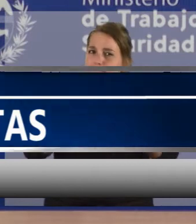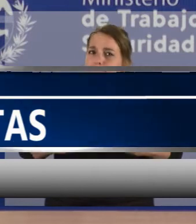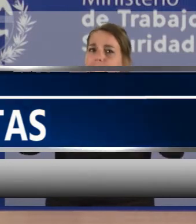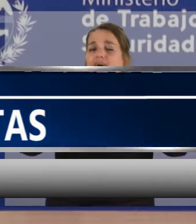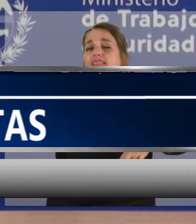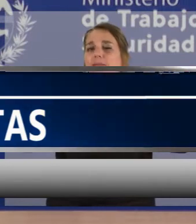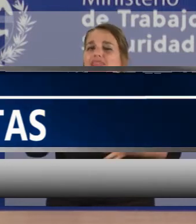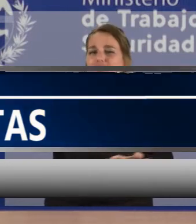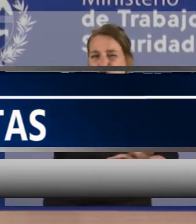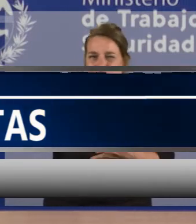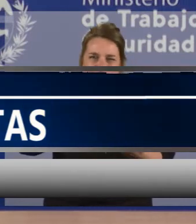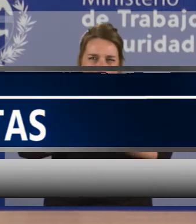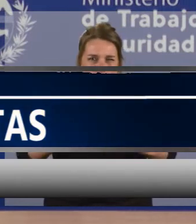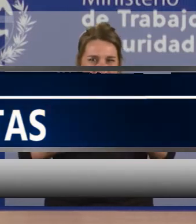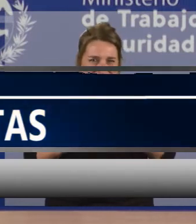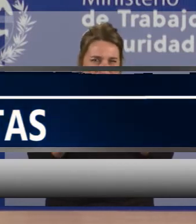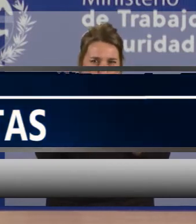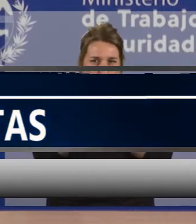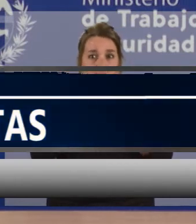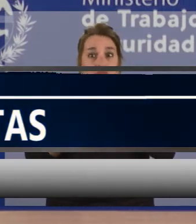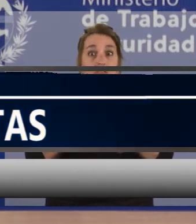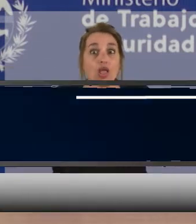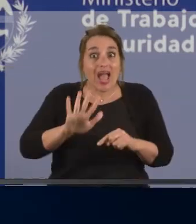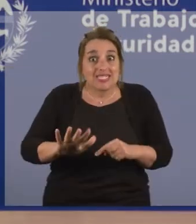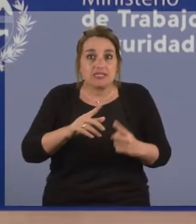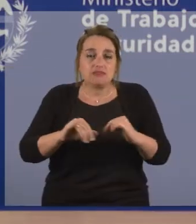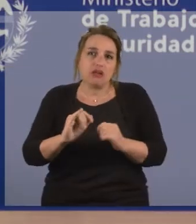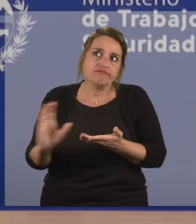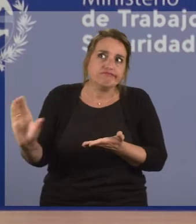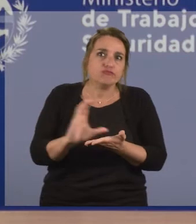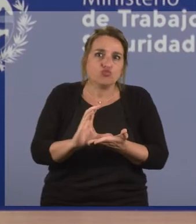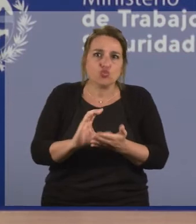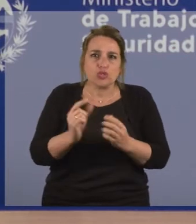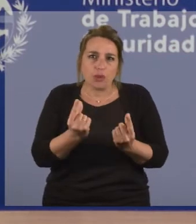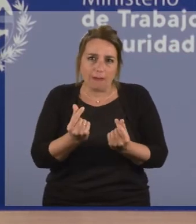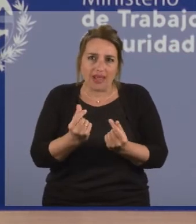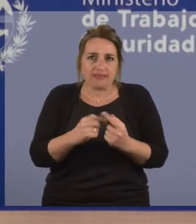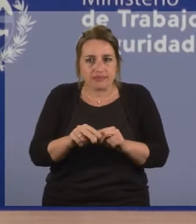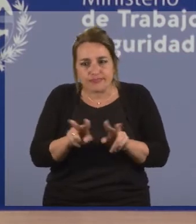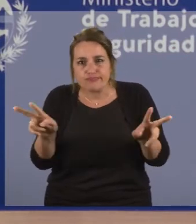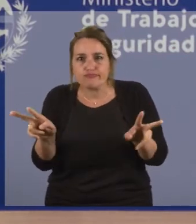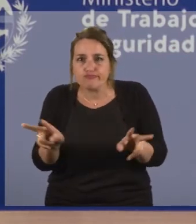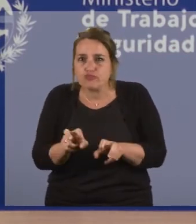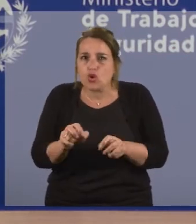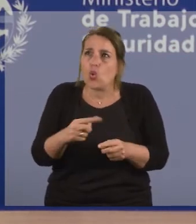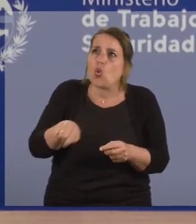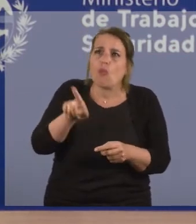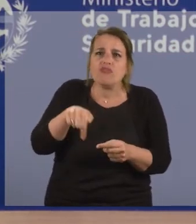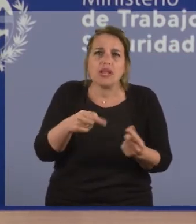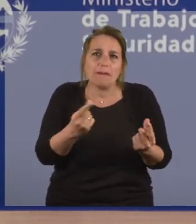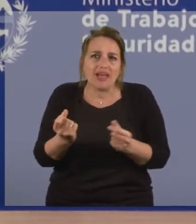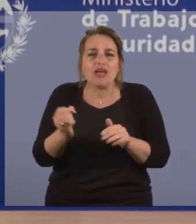cómo continúe la emergencia sanitaria. Y en ese sentido, ese subsidio se va a cubrir con